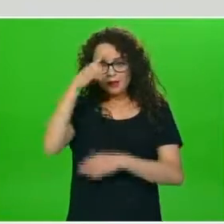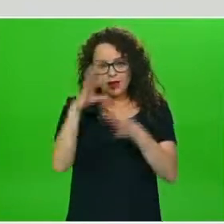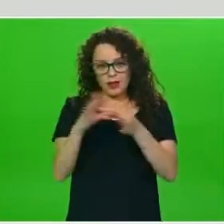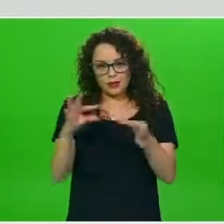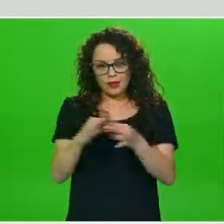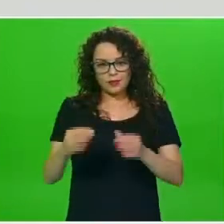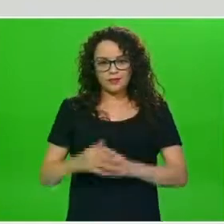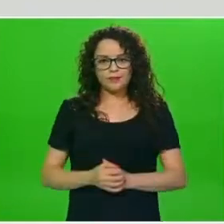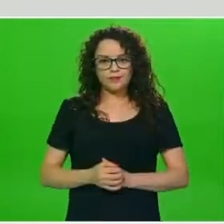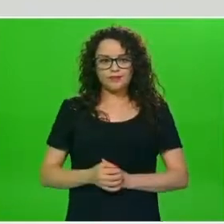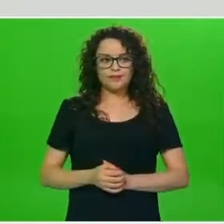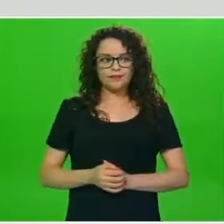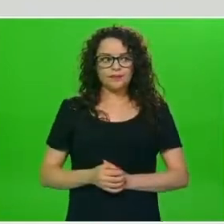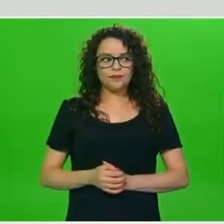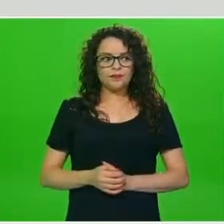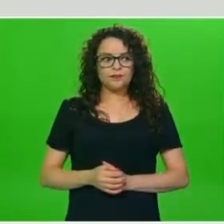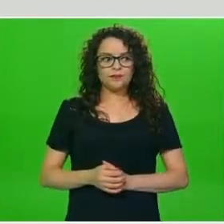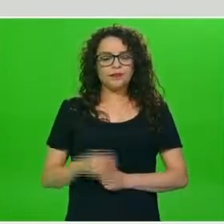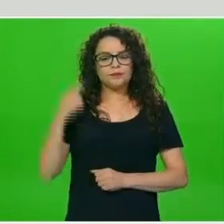acompañándonos